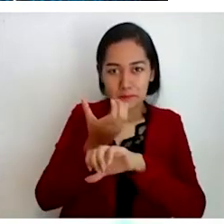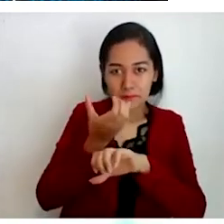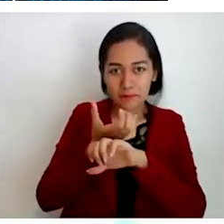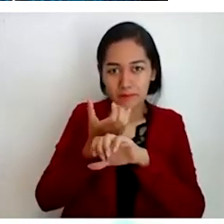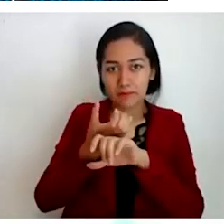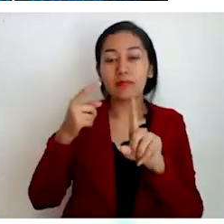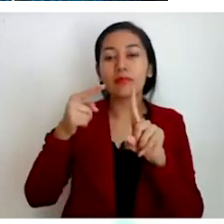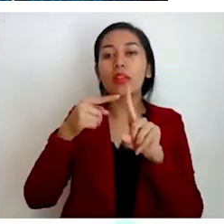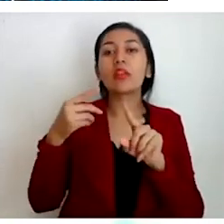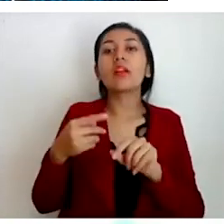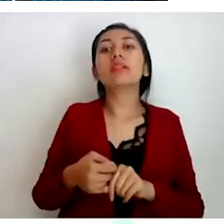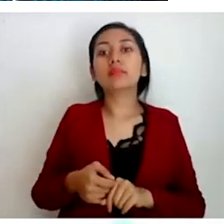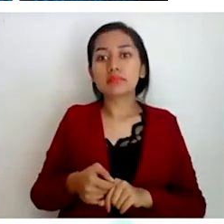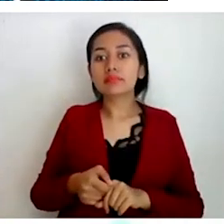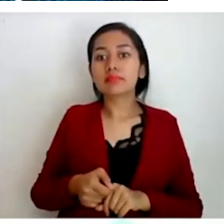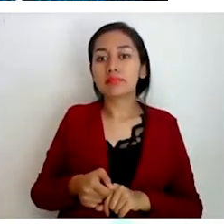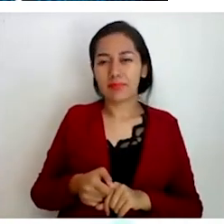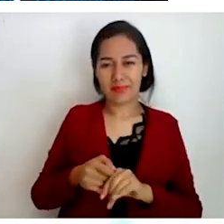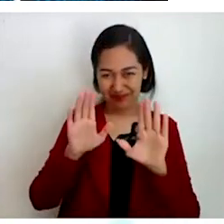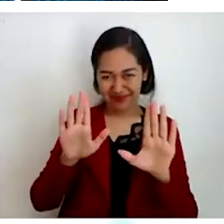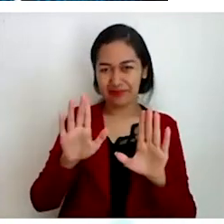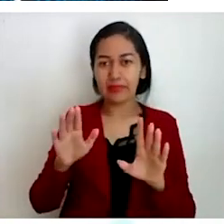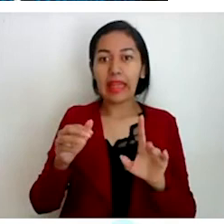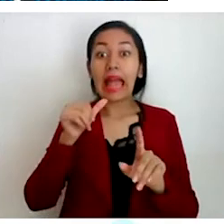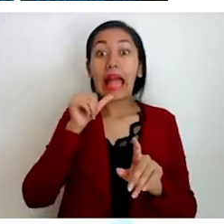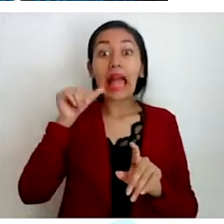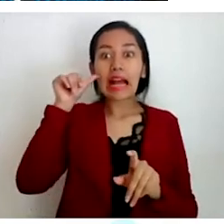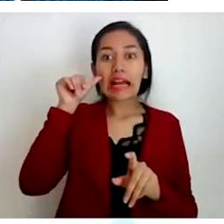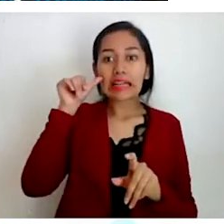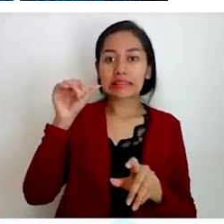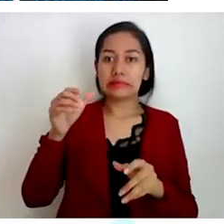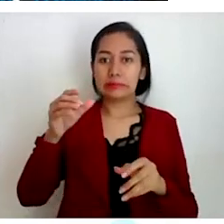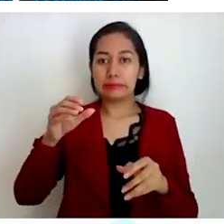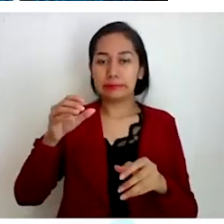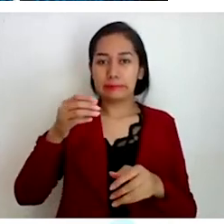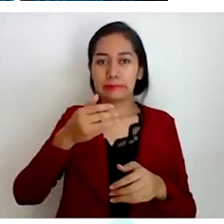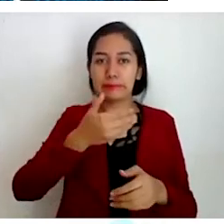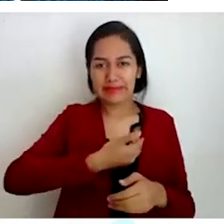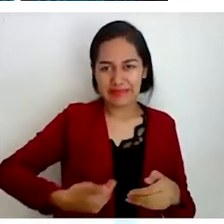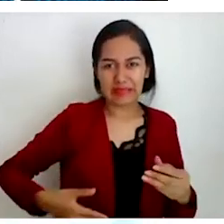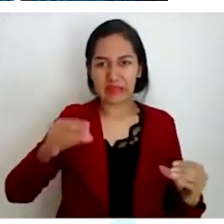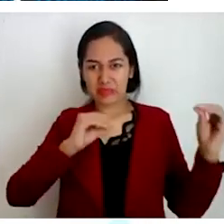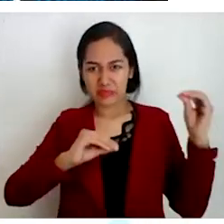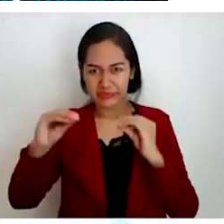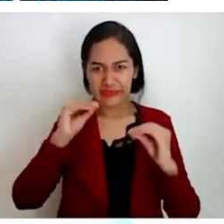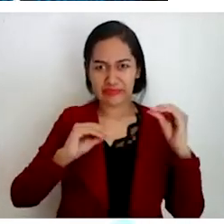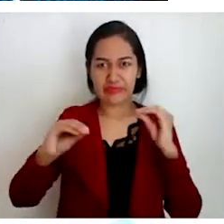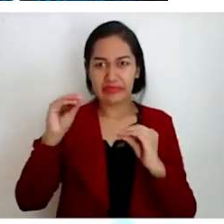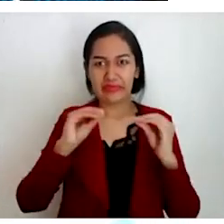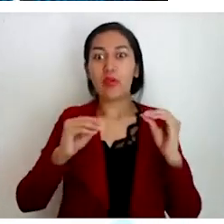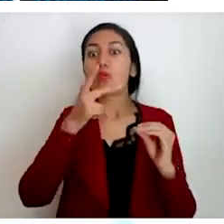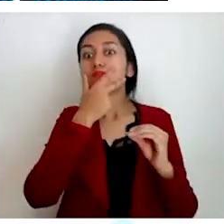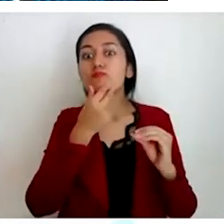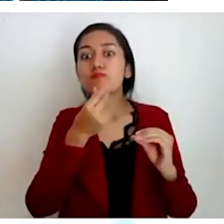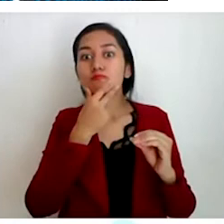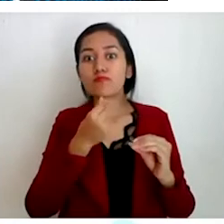Charlton Heston hablando ayer en el debate, es igualito, ¿no? Triunfante, si hubiera podido llevar su rifle lo